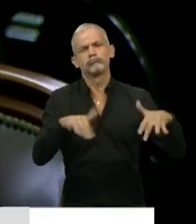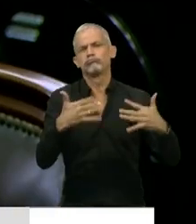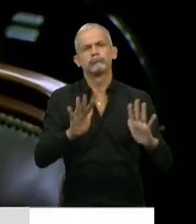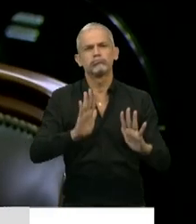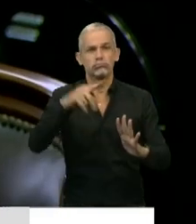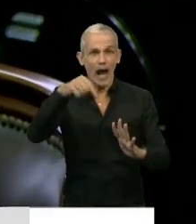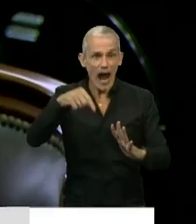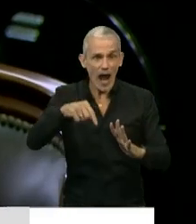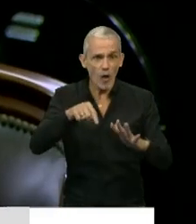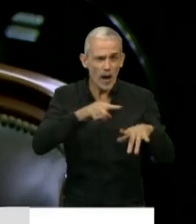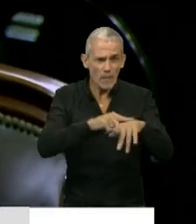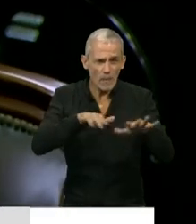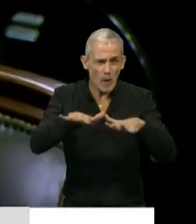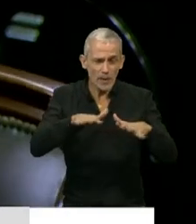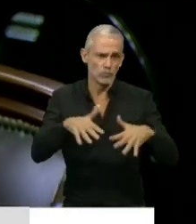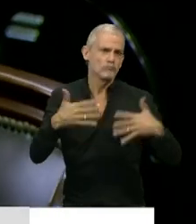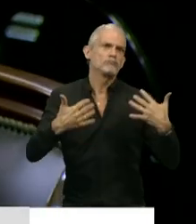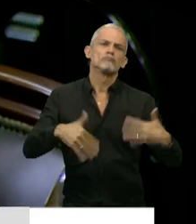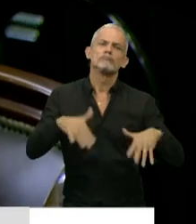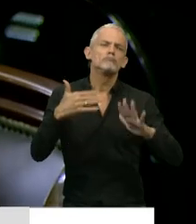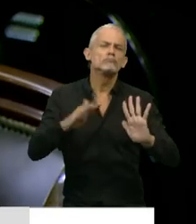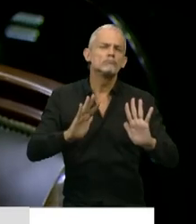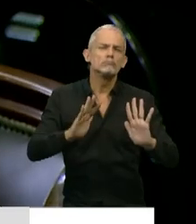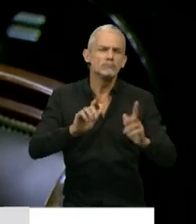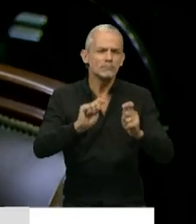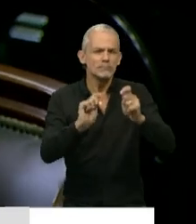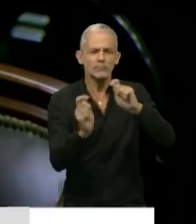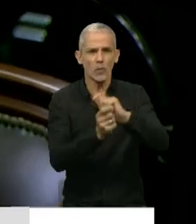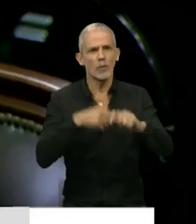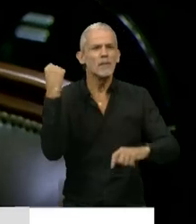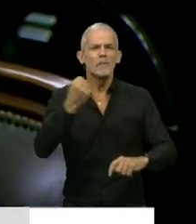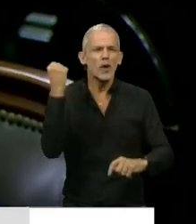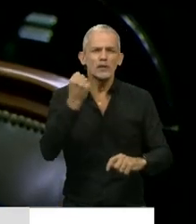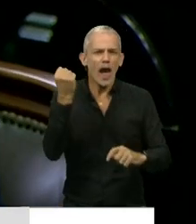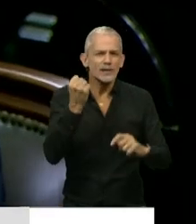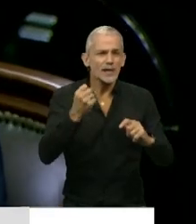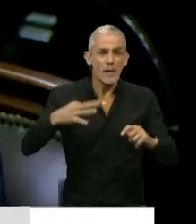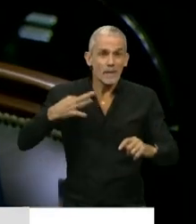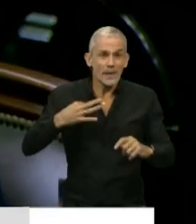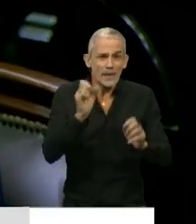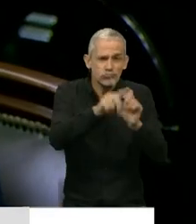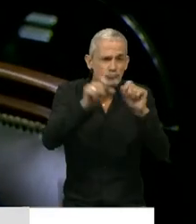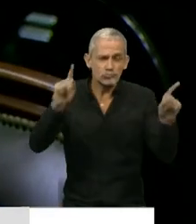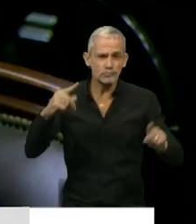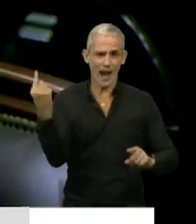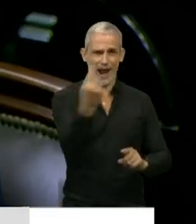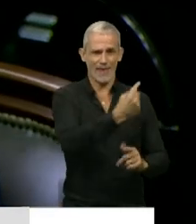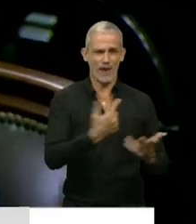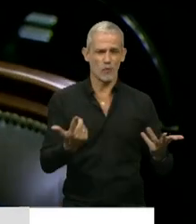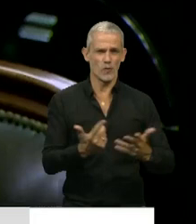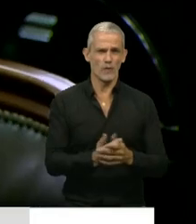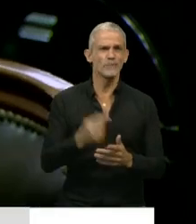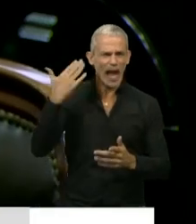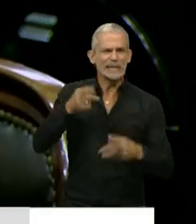tomado una dimensión más que importante en cada una de nuestras vidas, de las que ya por ahí